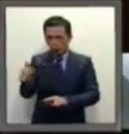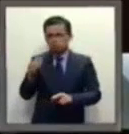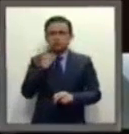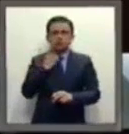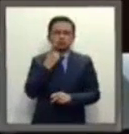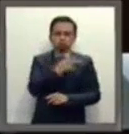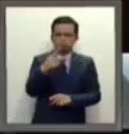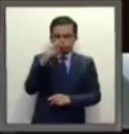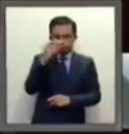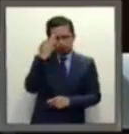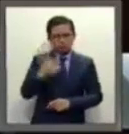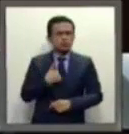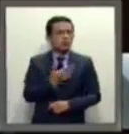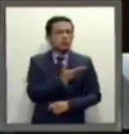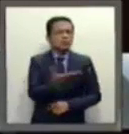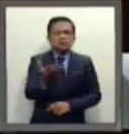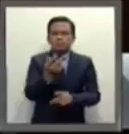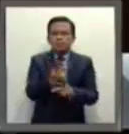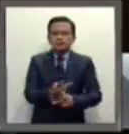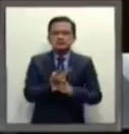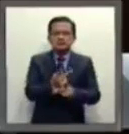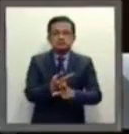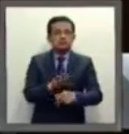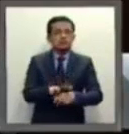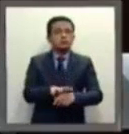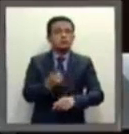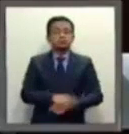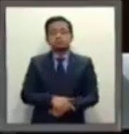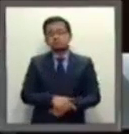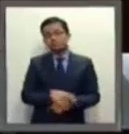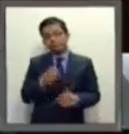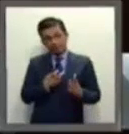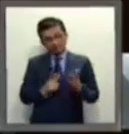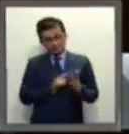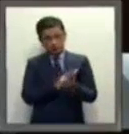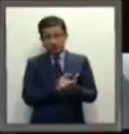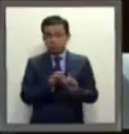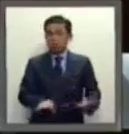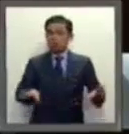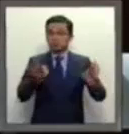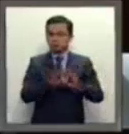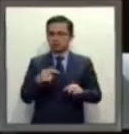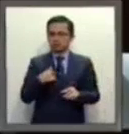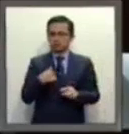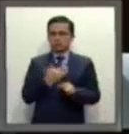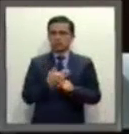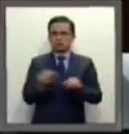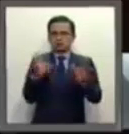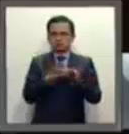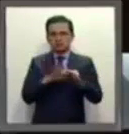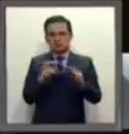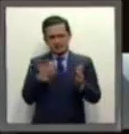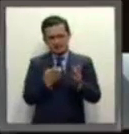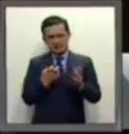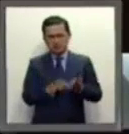les pido paciencia porque es una ley que trasciende y daré los motivos de la trascendencia